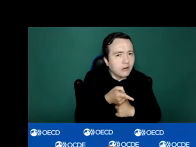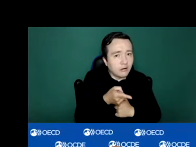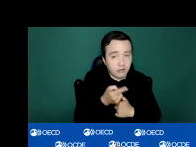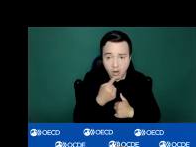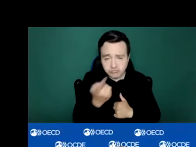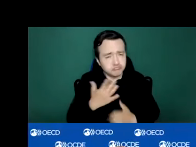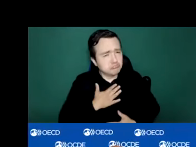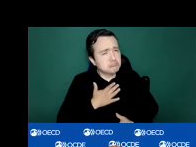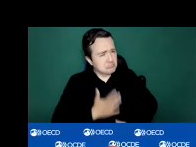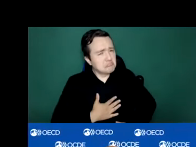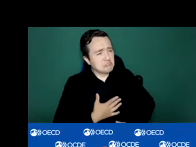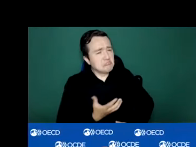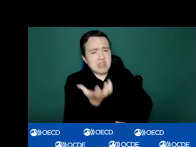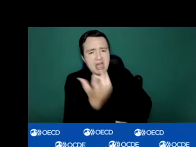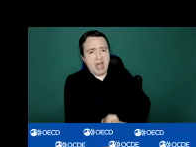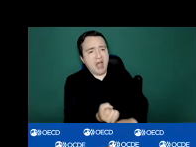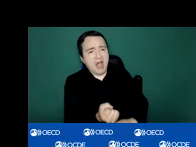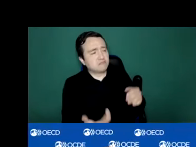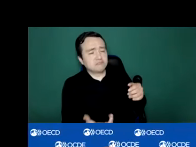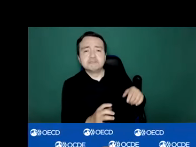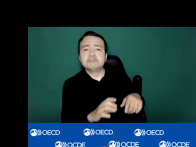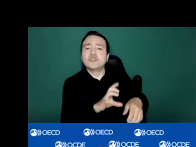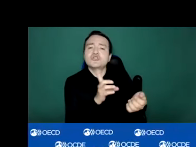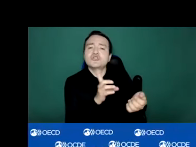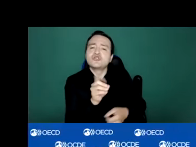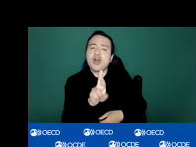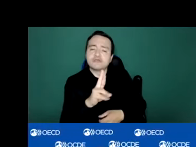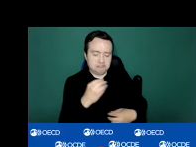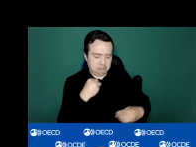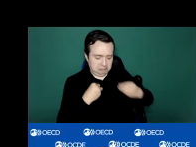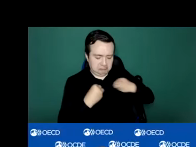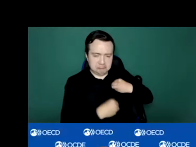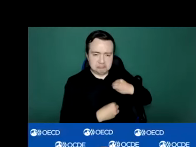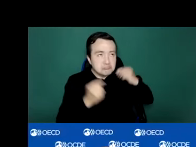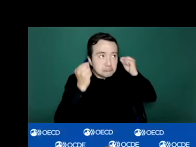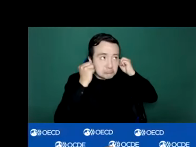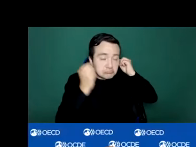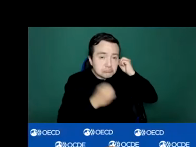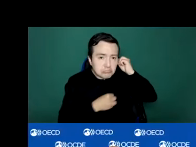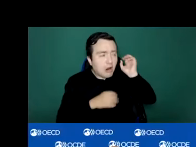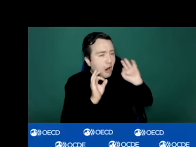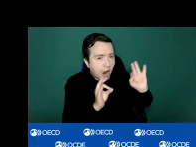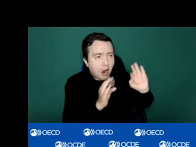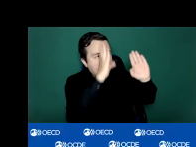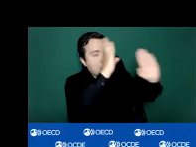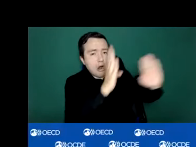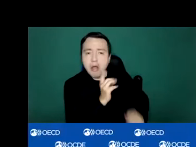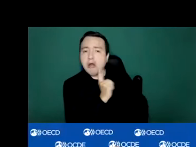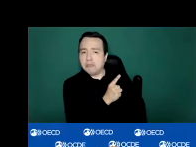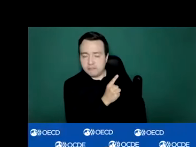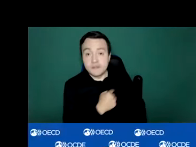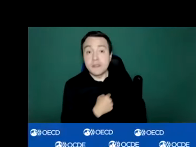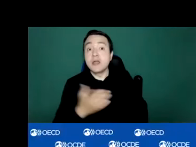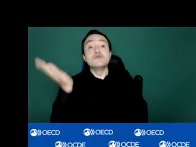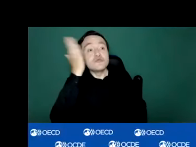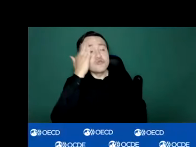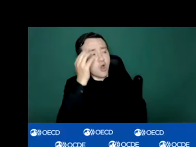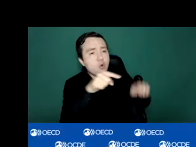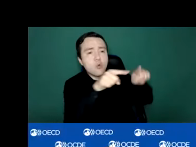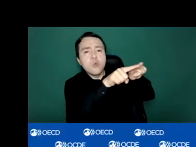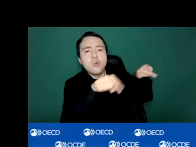qué tipo de cita es. ¿Se trata de una instalación que conoce su historial médico, una instalación que visitan con frecuencia?